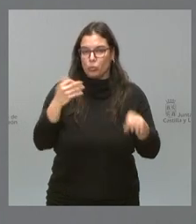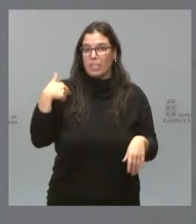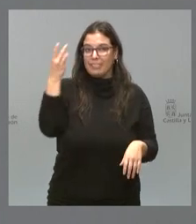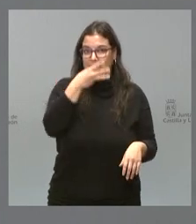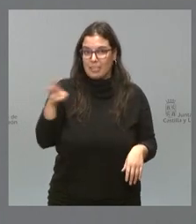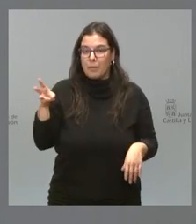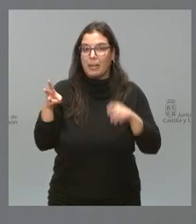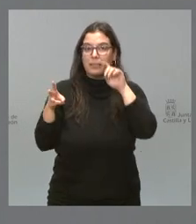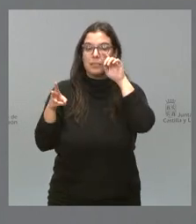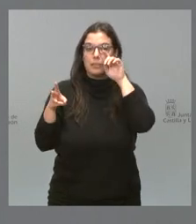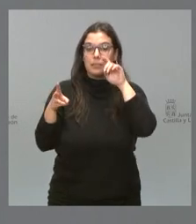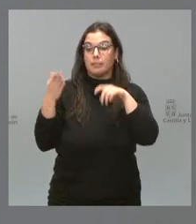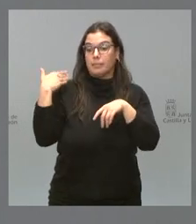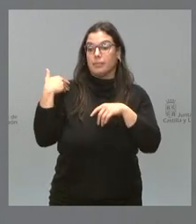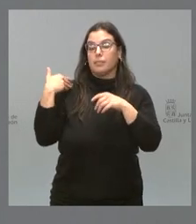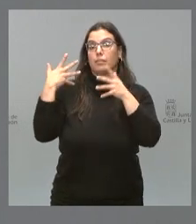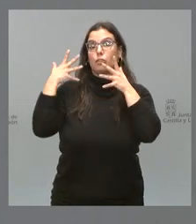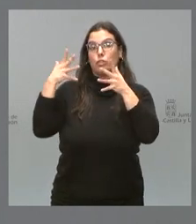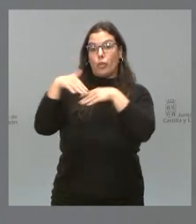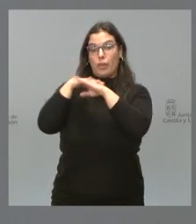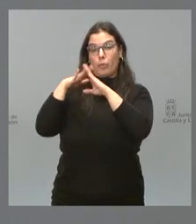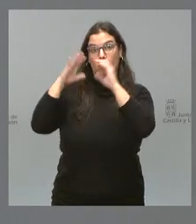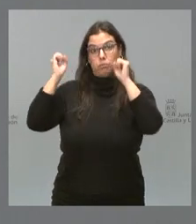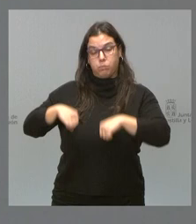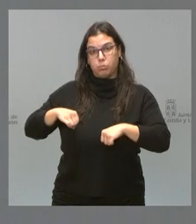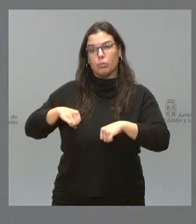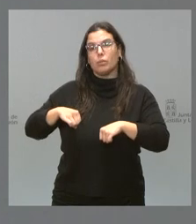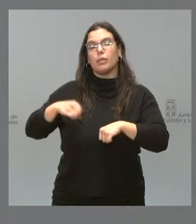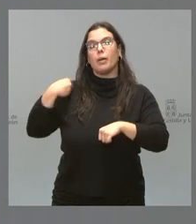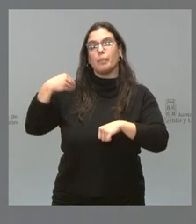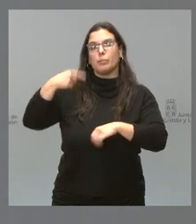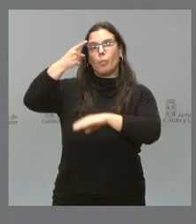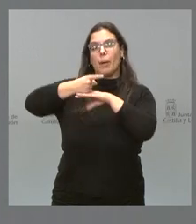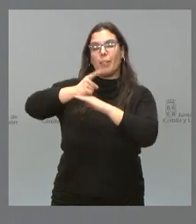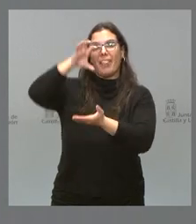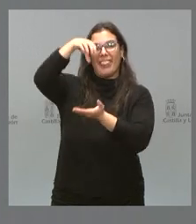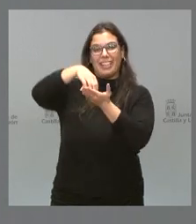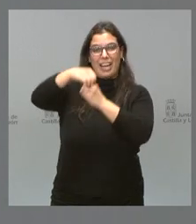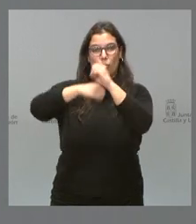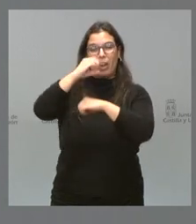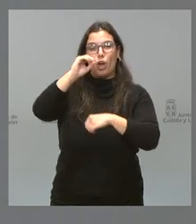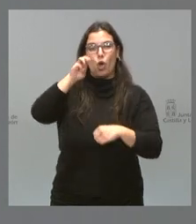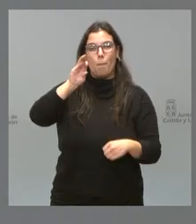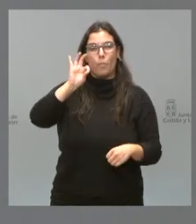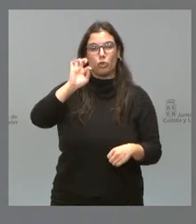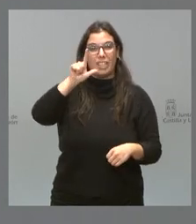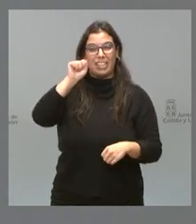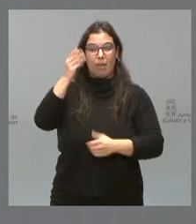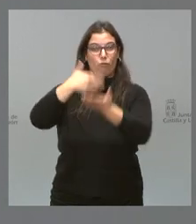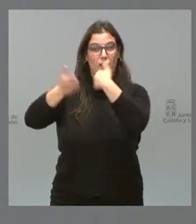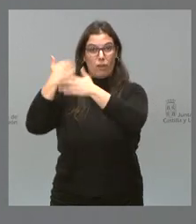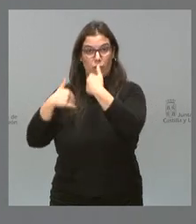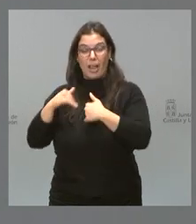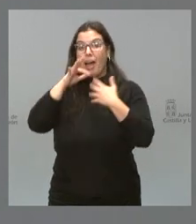de la paralización en consejo de gobierno del desmantelamiento de la central de compostilla cuando la junta nos va a presentar